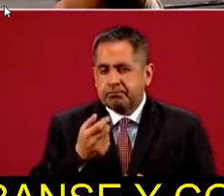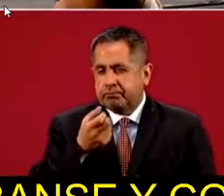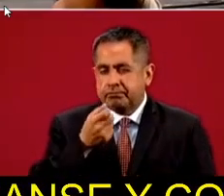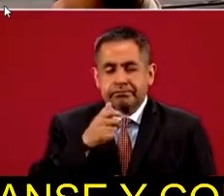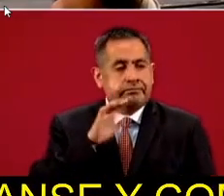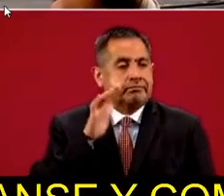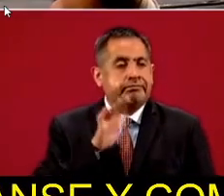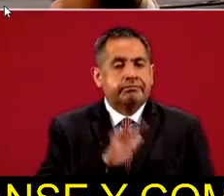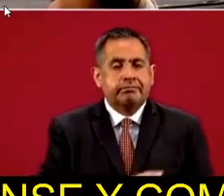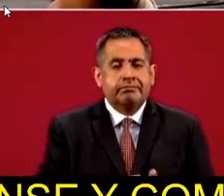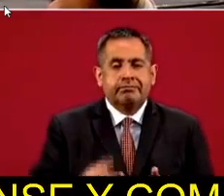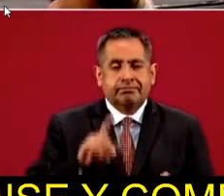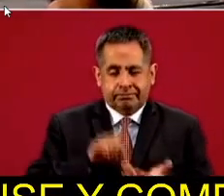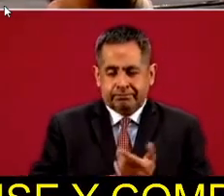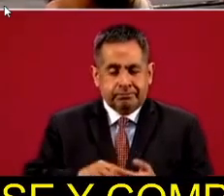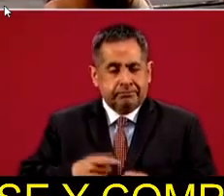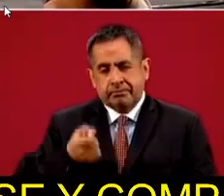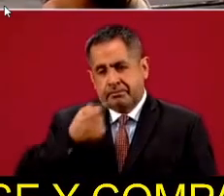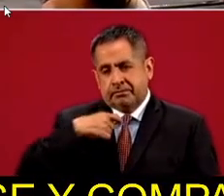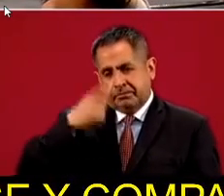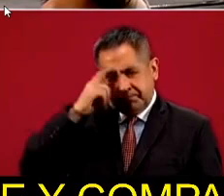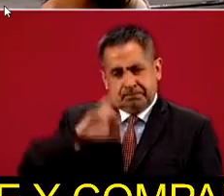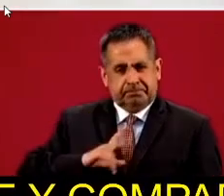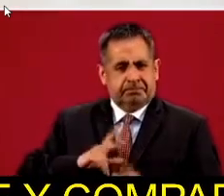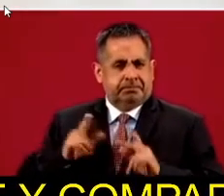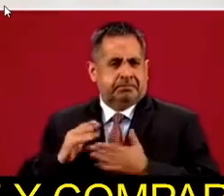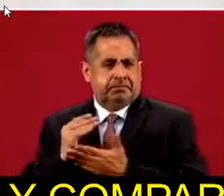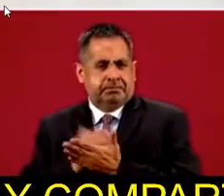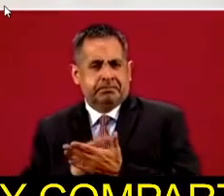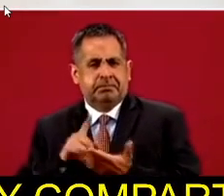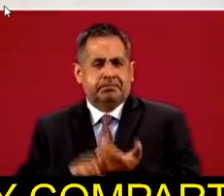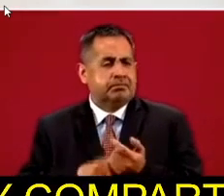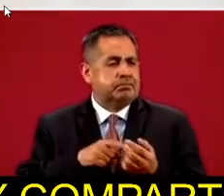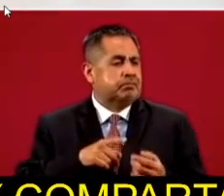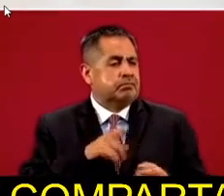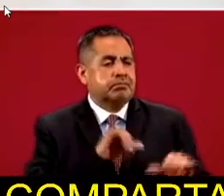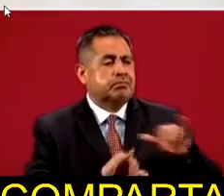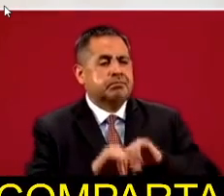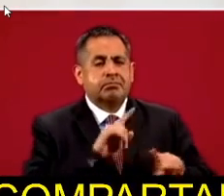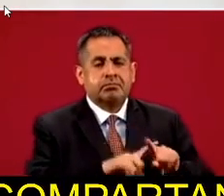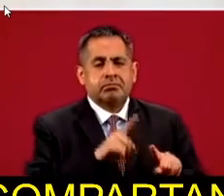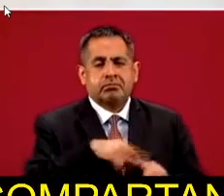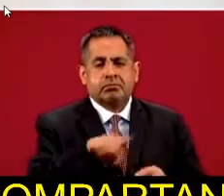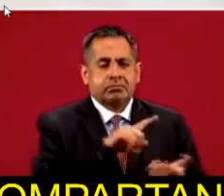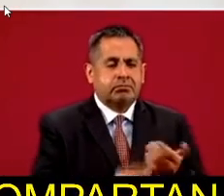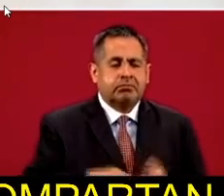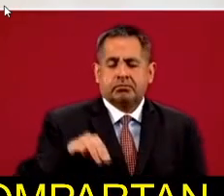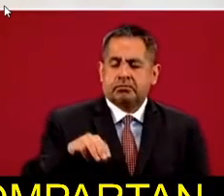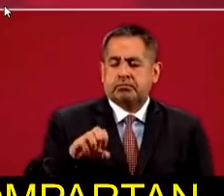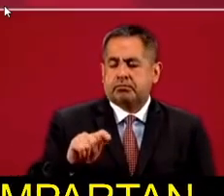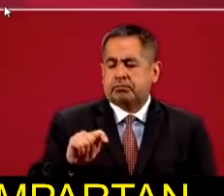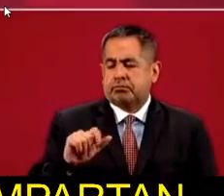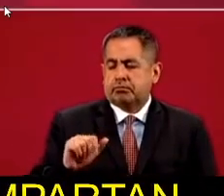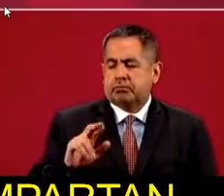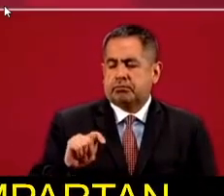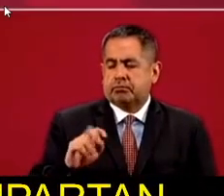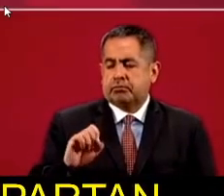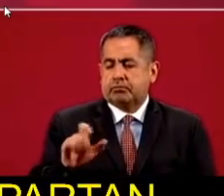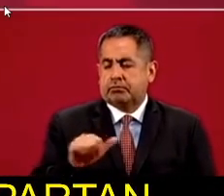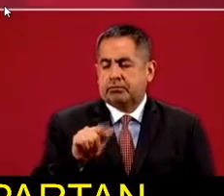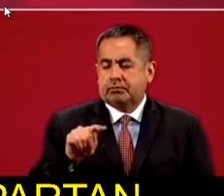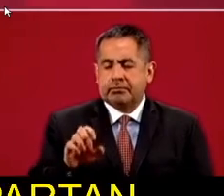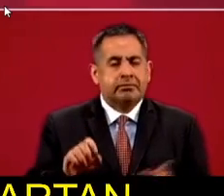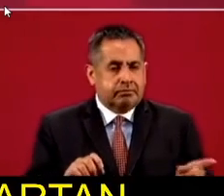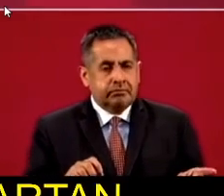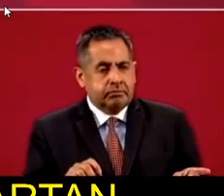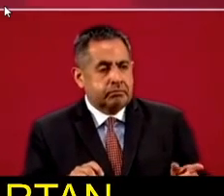los antineoplásicos, como fueron los laboratorios que producían el metotrexate, es un ejemplo.